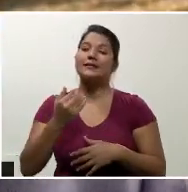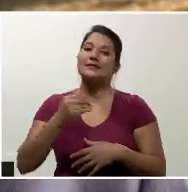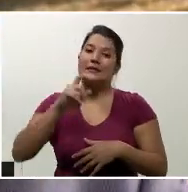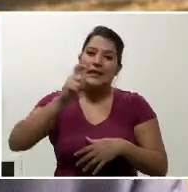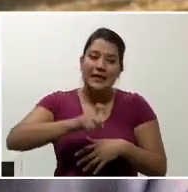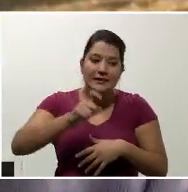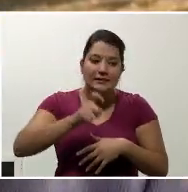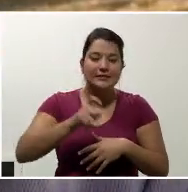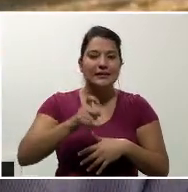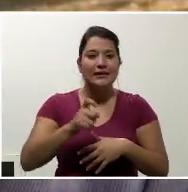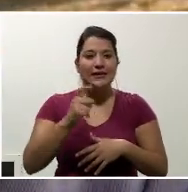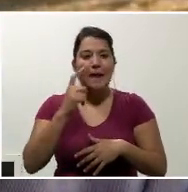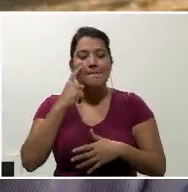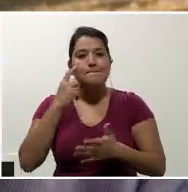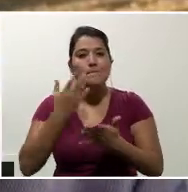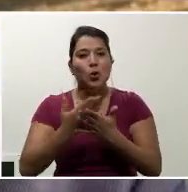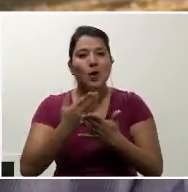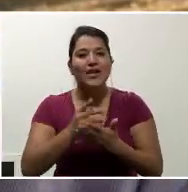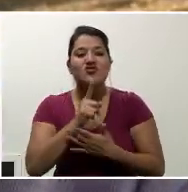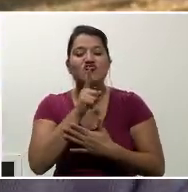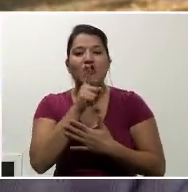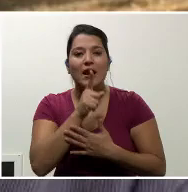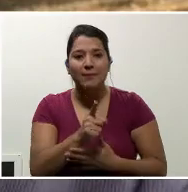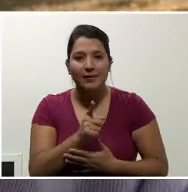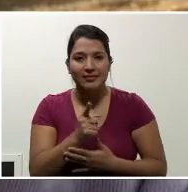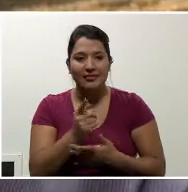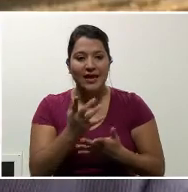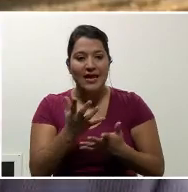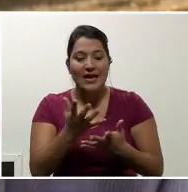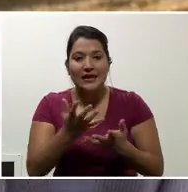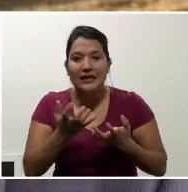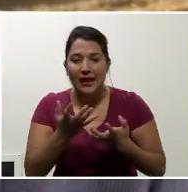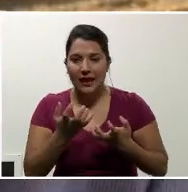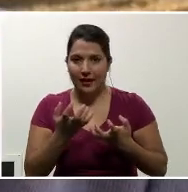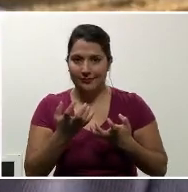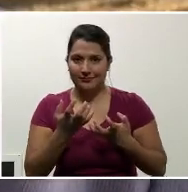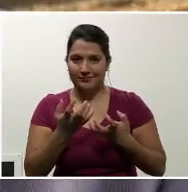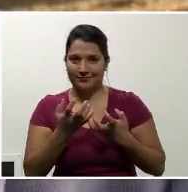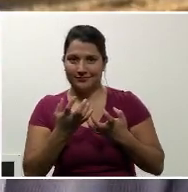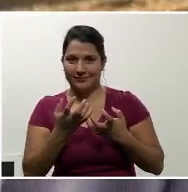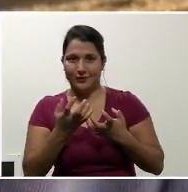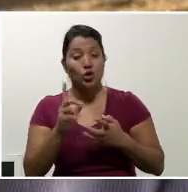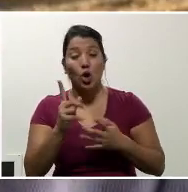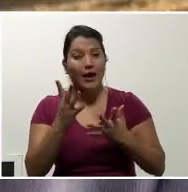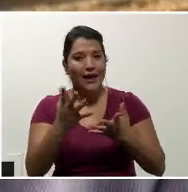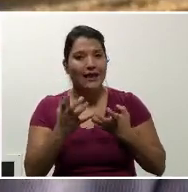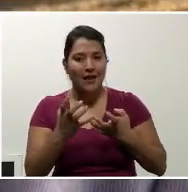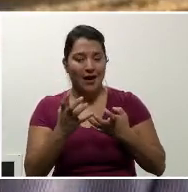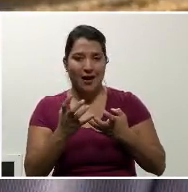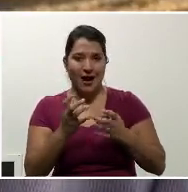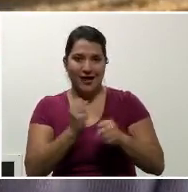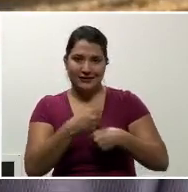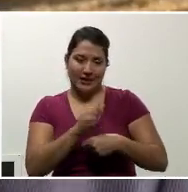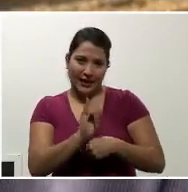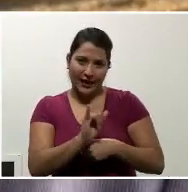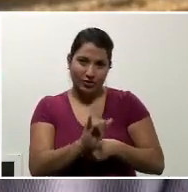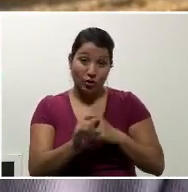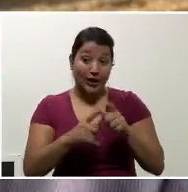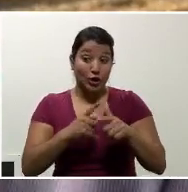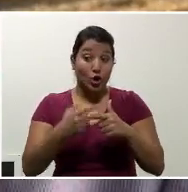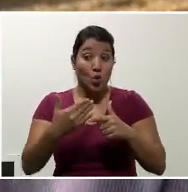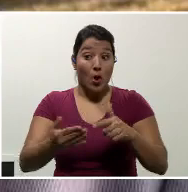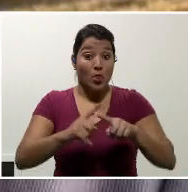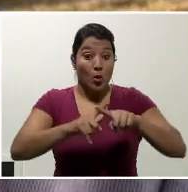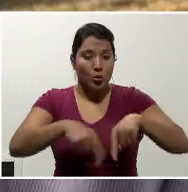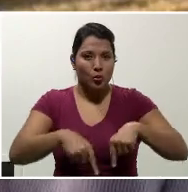exista esa intención de cometer el hecho. Y al desistirse del decreto, con probabilidad tenemos efectivamente ese desistimiento.